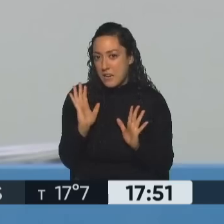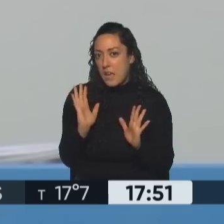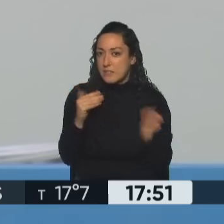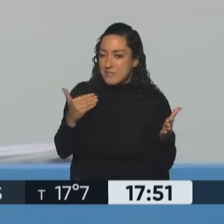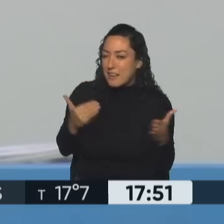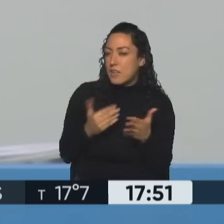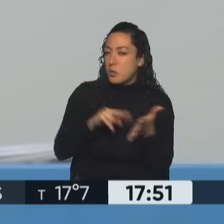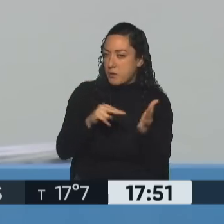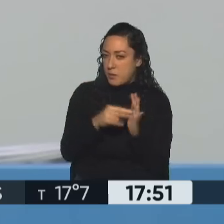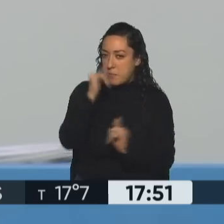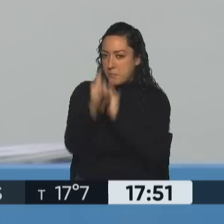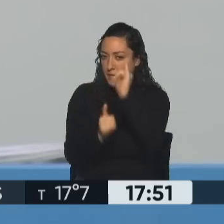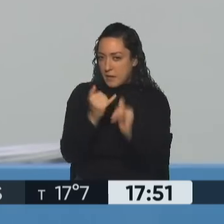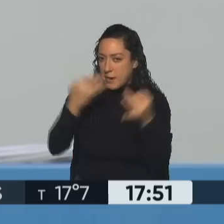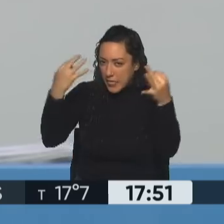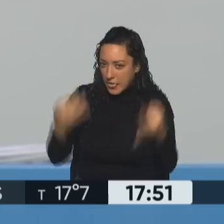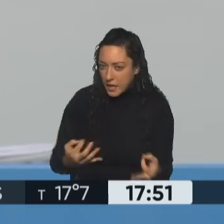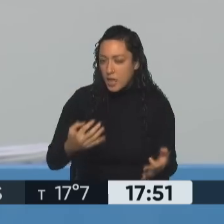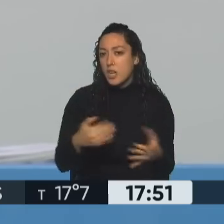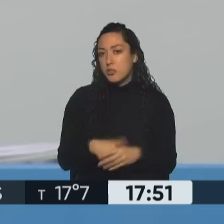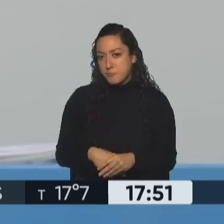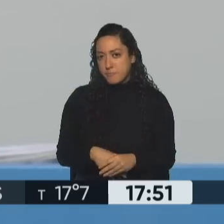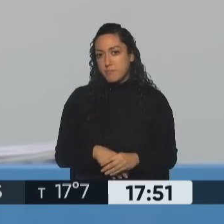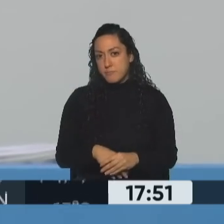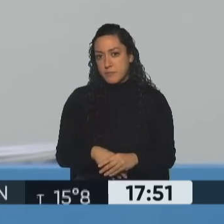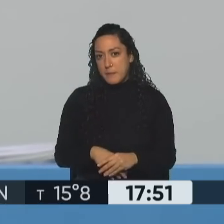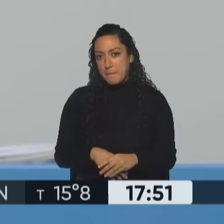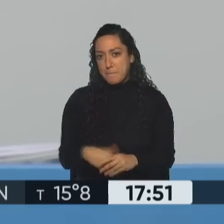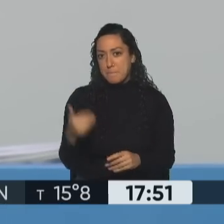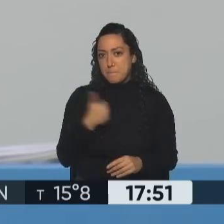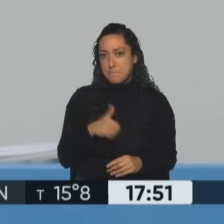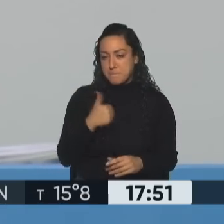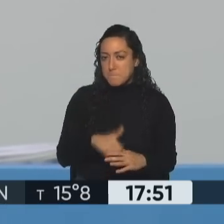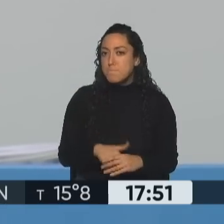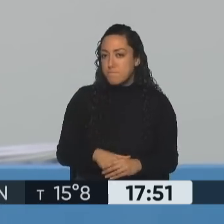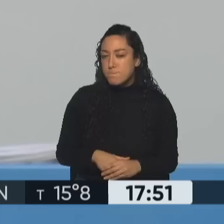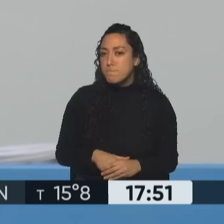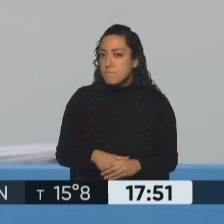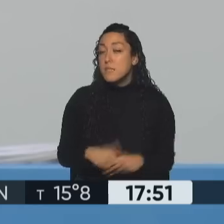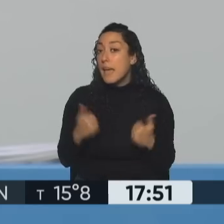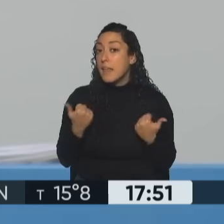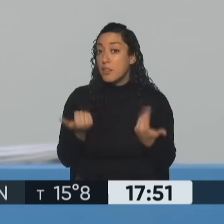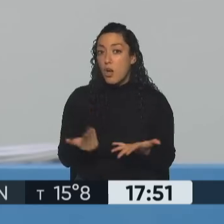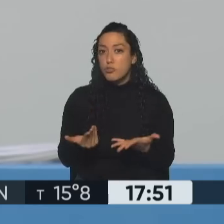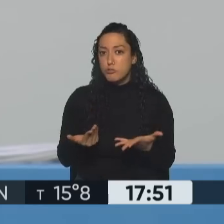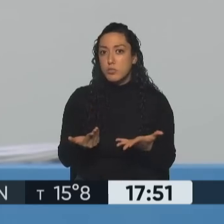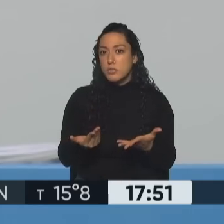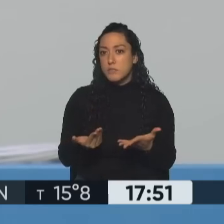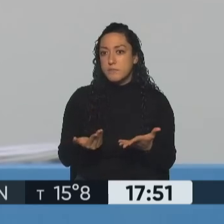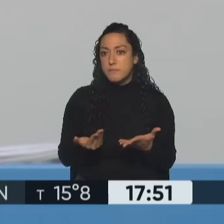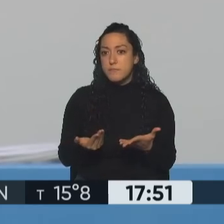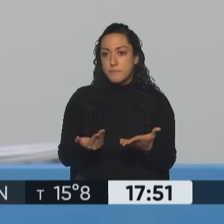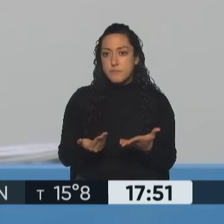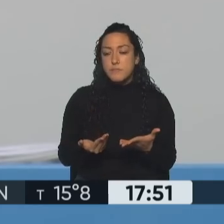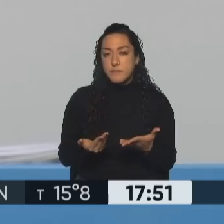aproximándonos al verdadero y real problema de la Argentina. Y entonces tenemos que